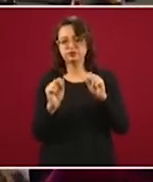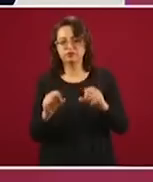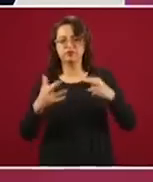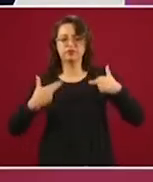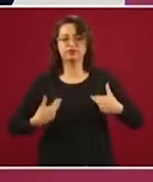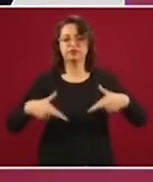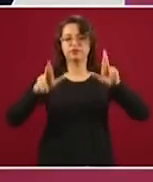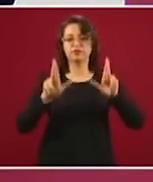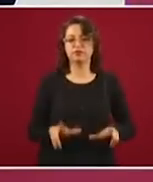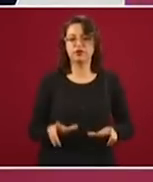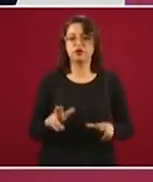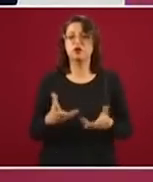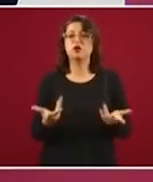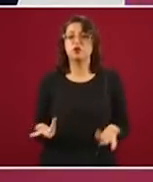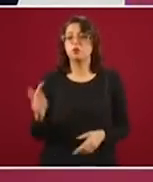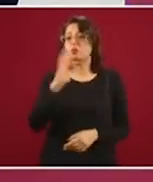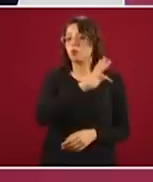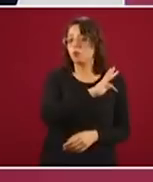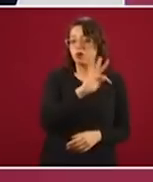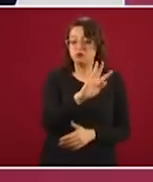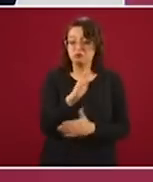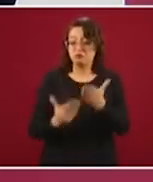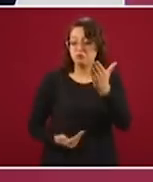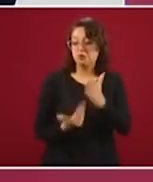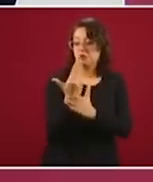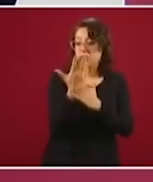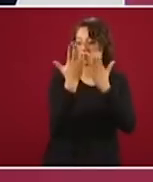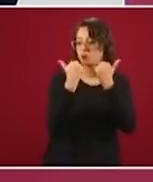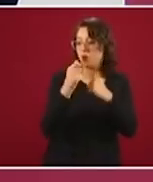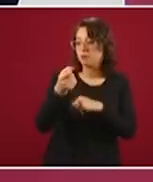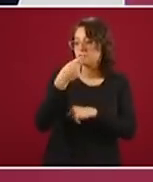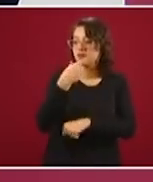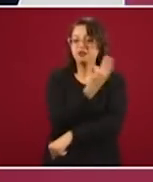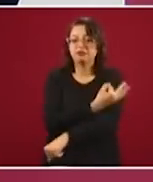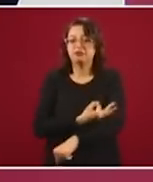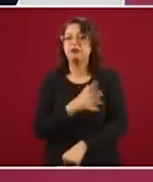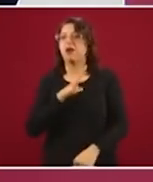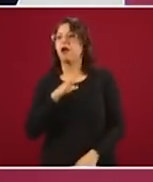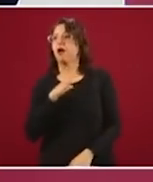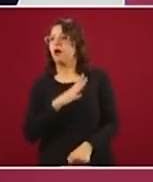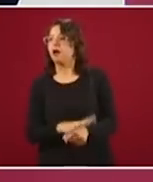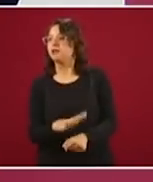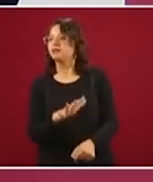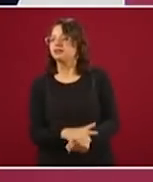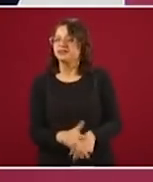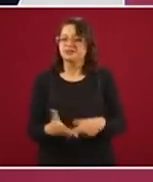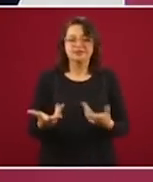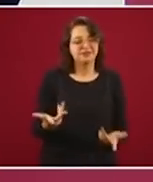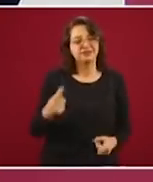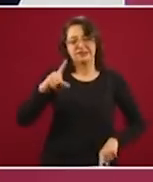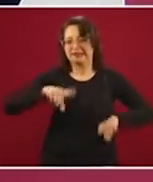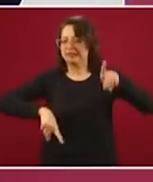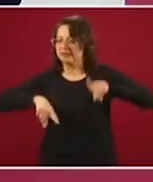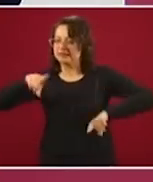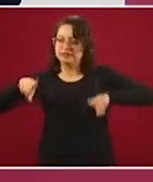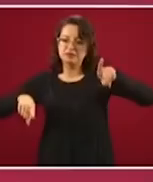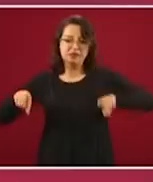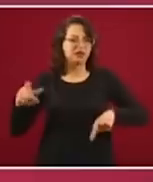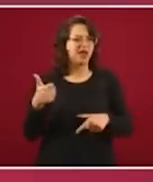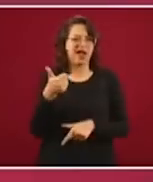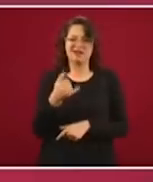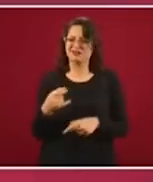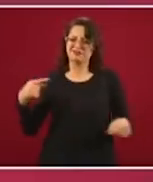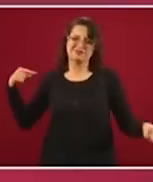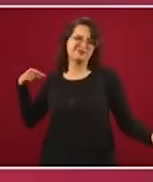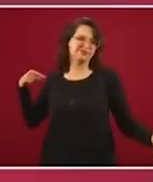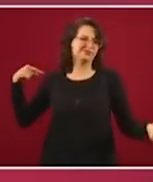Social puede tener variaciones en el abasto. Esto no es algo que haya ocurrido ahora, es algo permanente. Lo